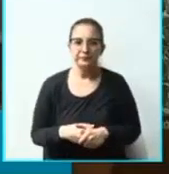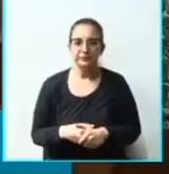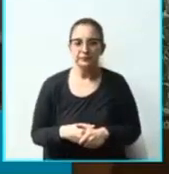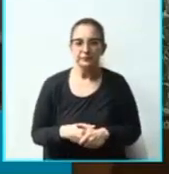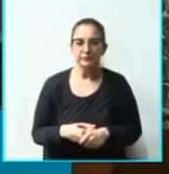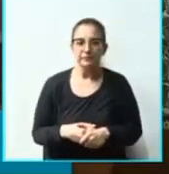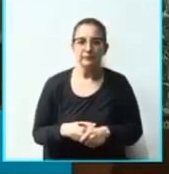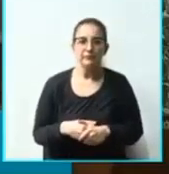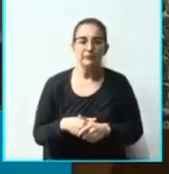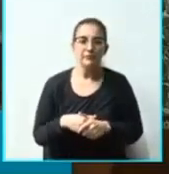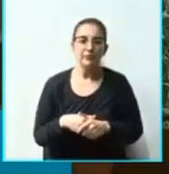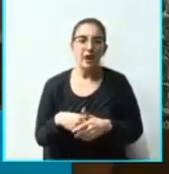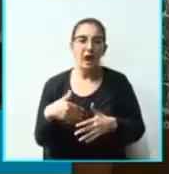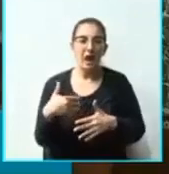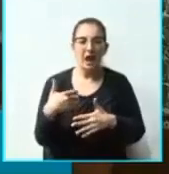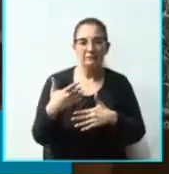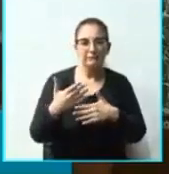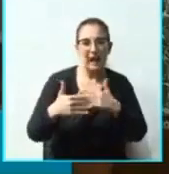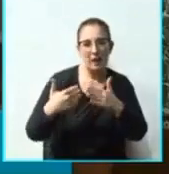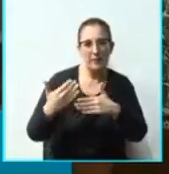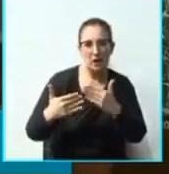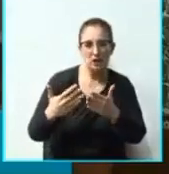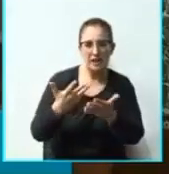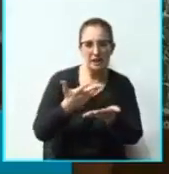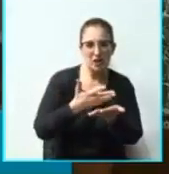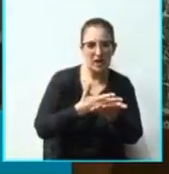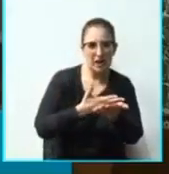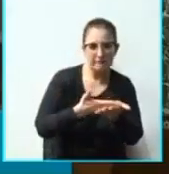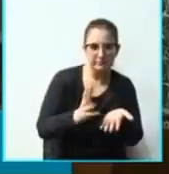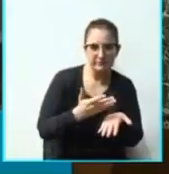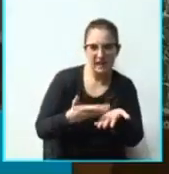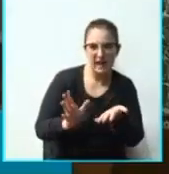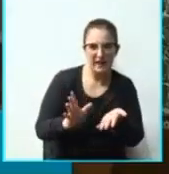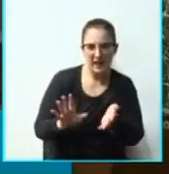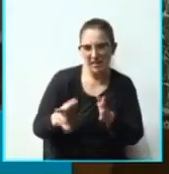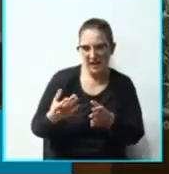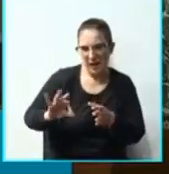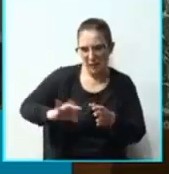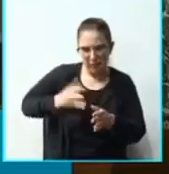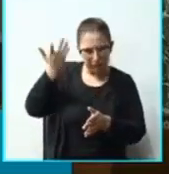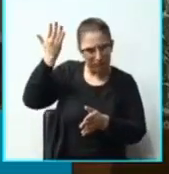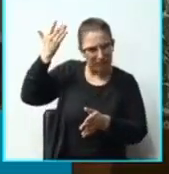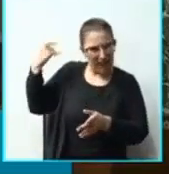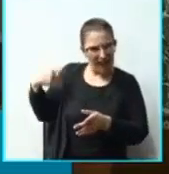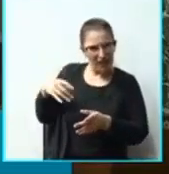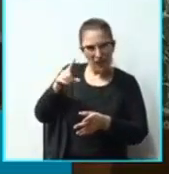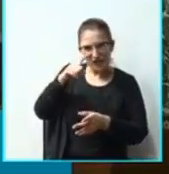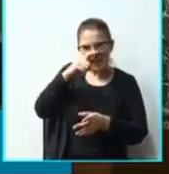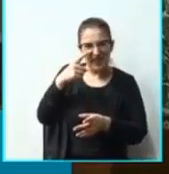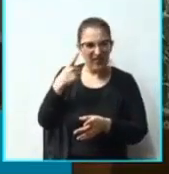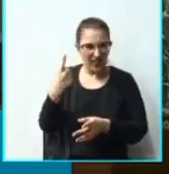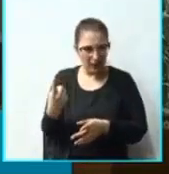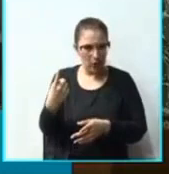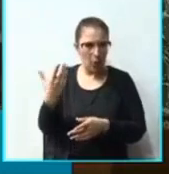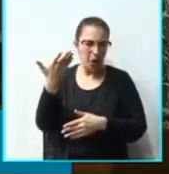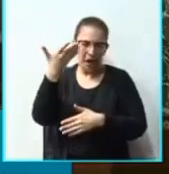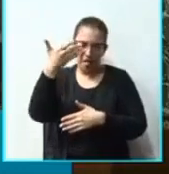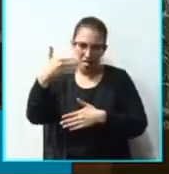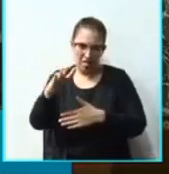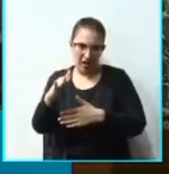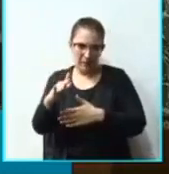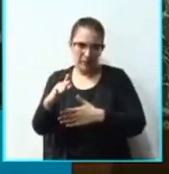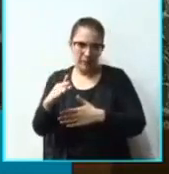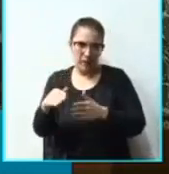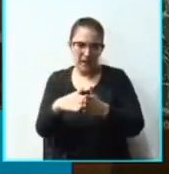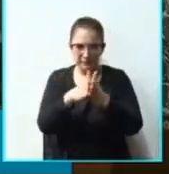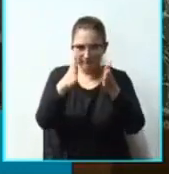Ese proceso de despojo que empezó, incluso tiene antecedentes en el 71, después vino, nada más ni nada menos, a